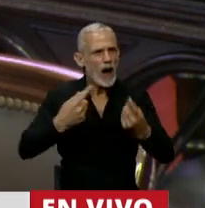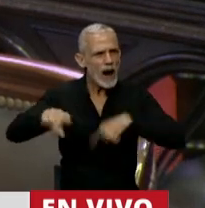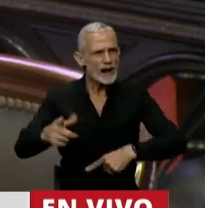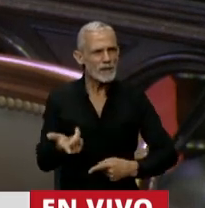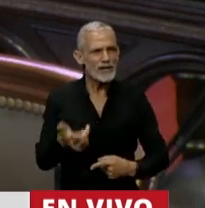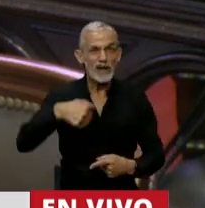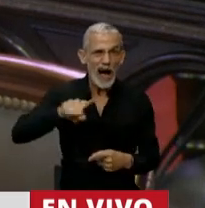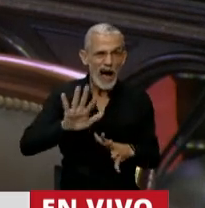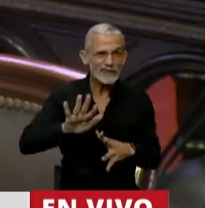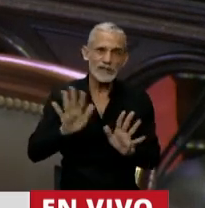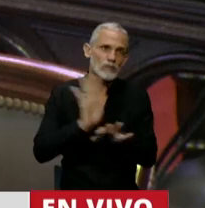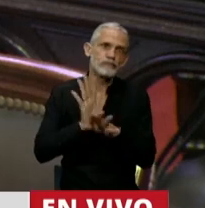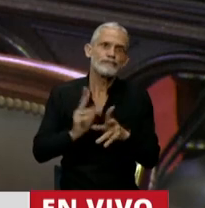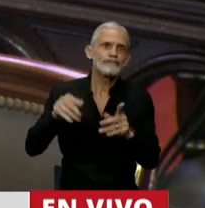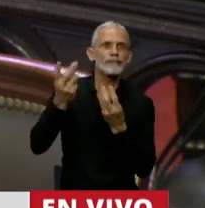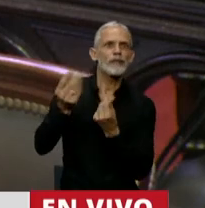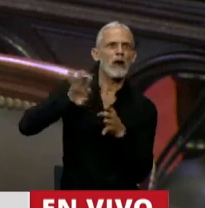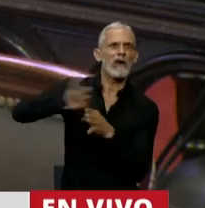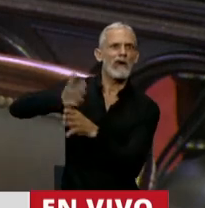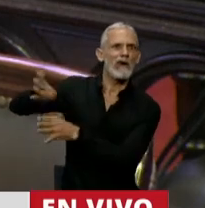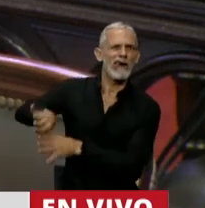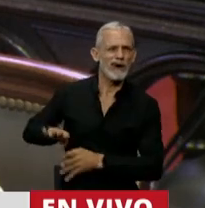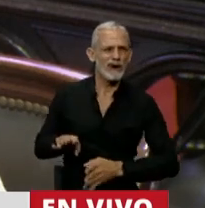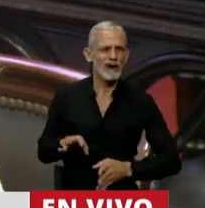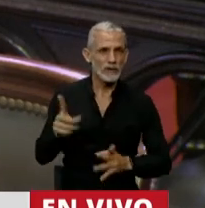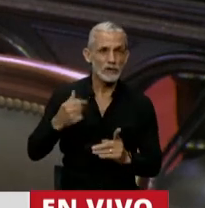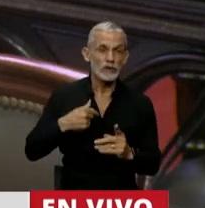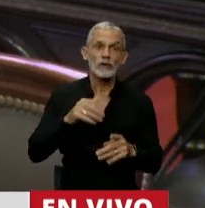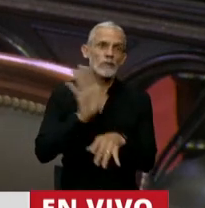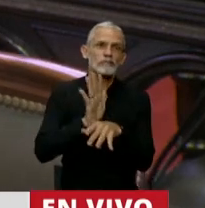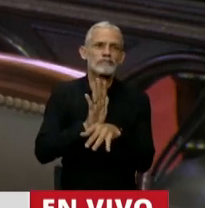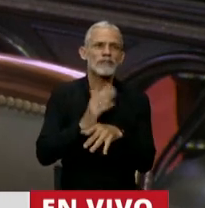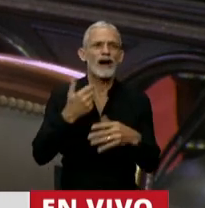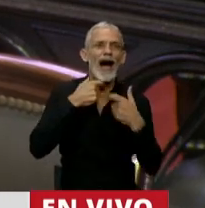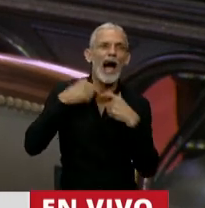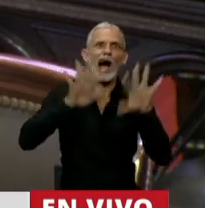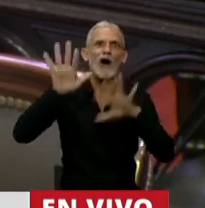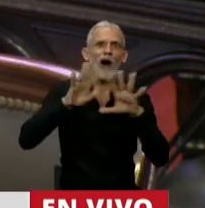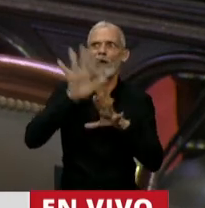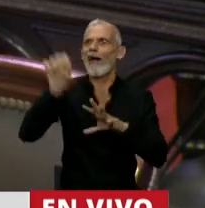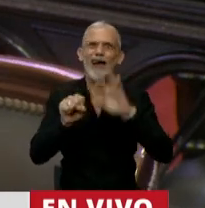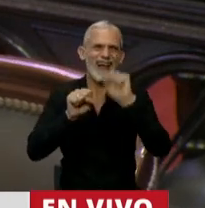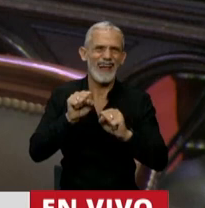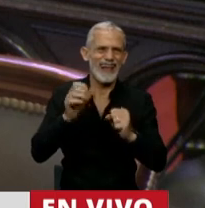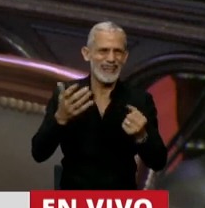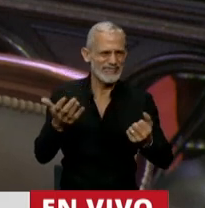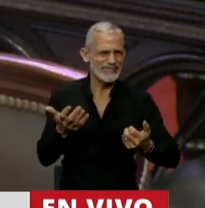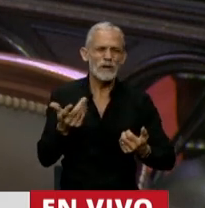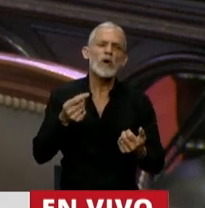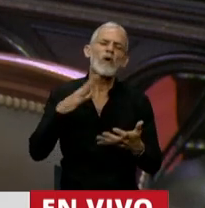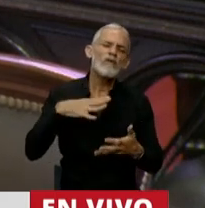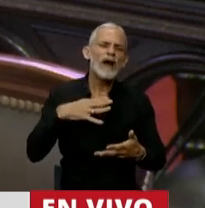estamos haciendo es podarla. Estos son manotazos de ahogados, sin una